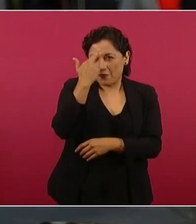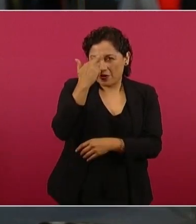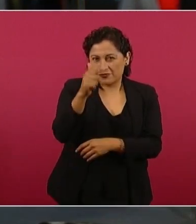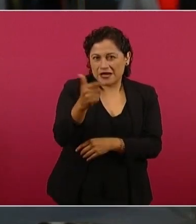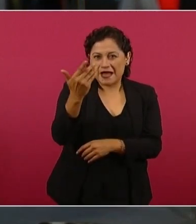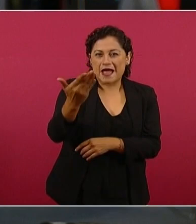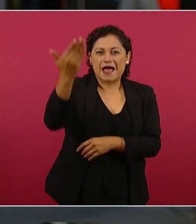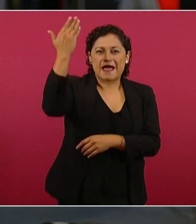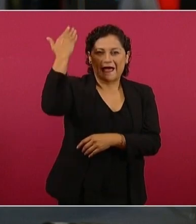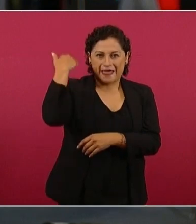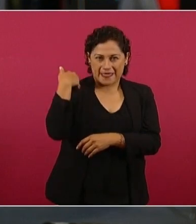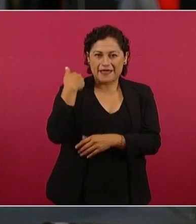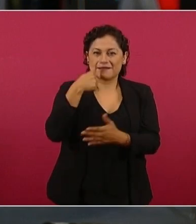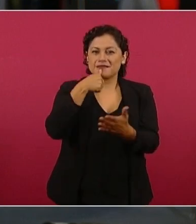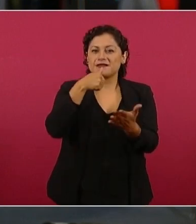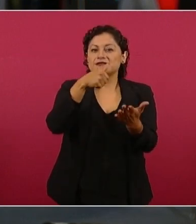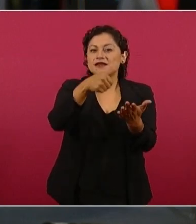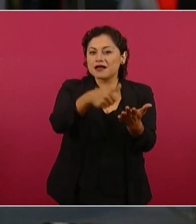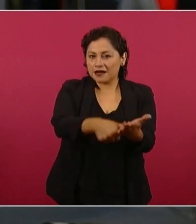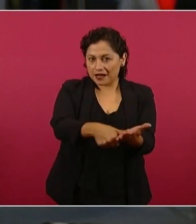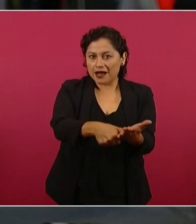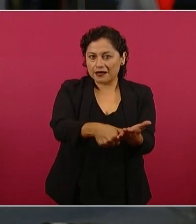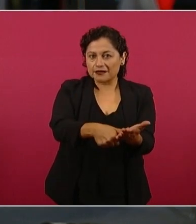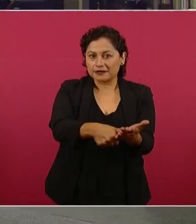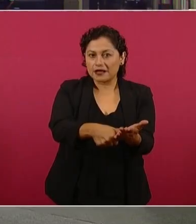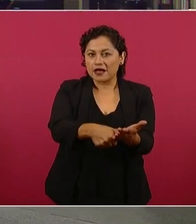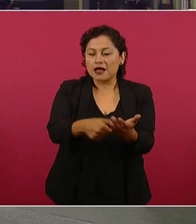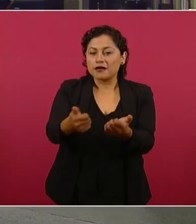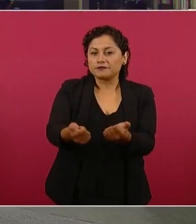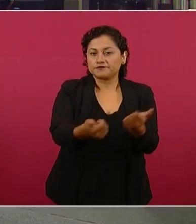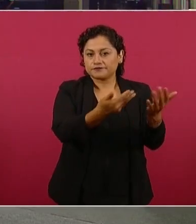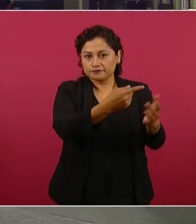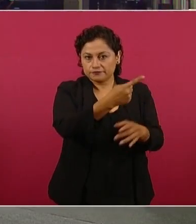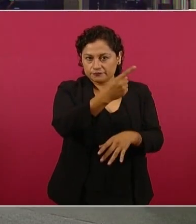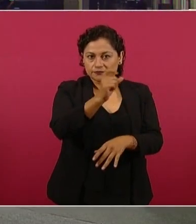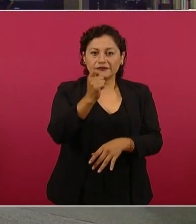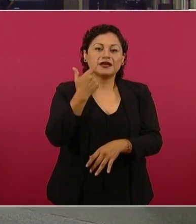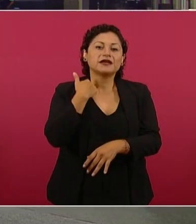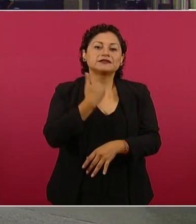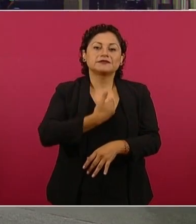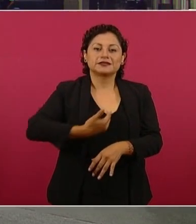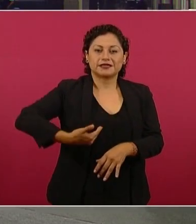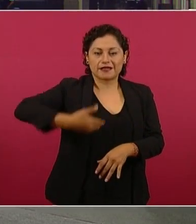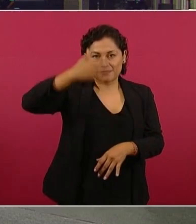carta que entregó a el entonces presidente Trump, ahora usted